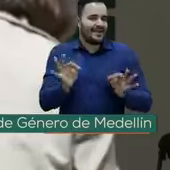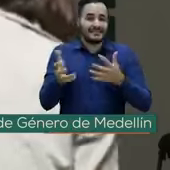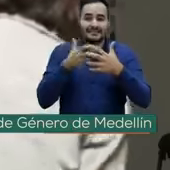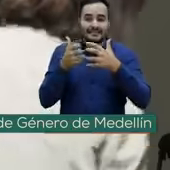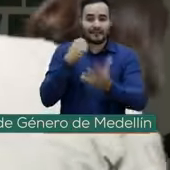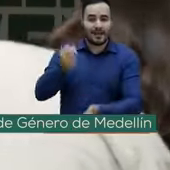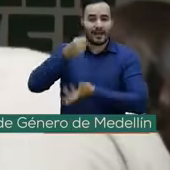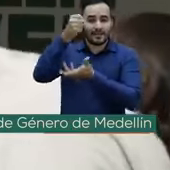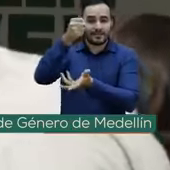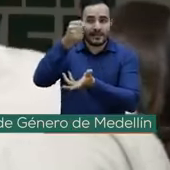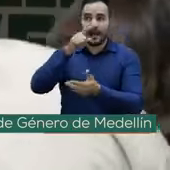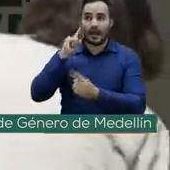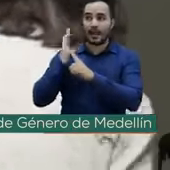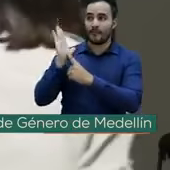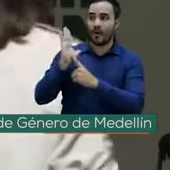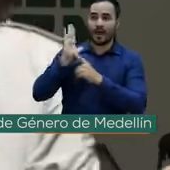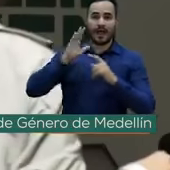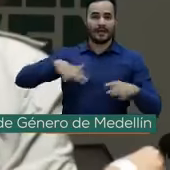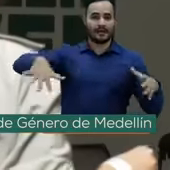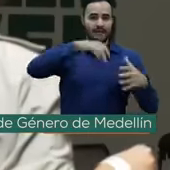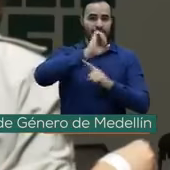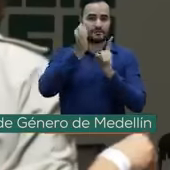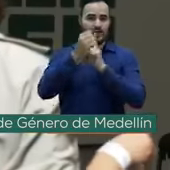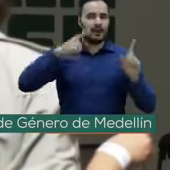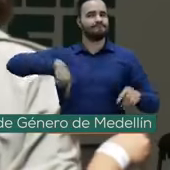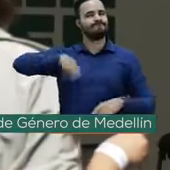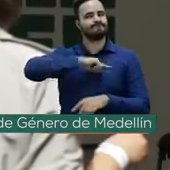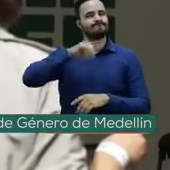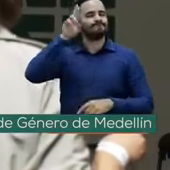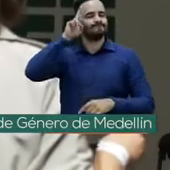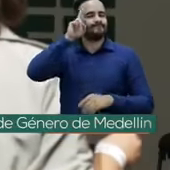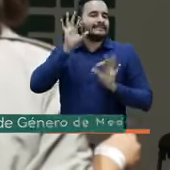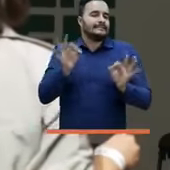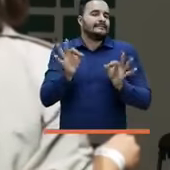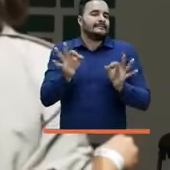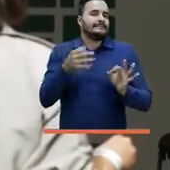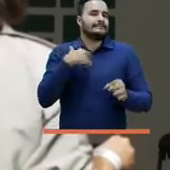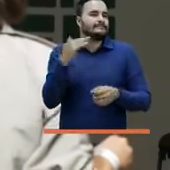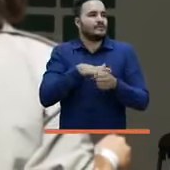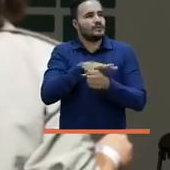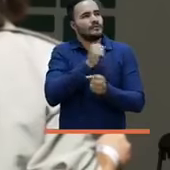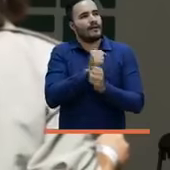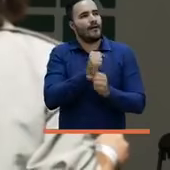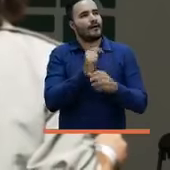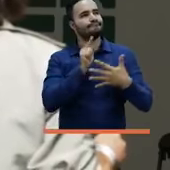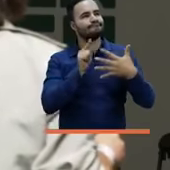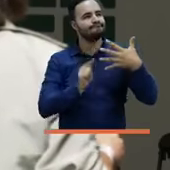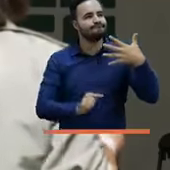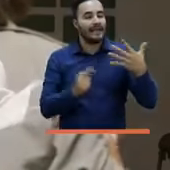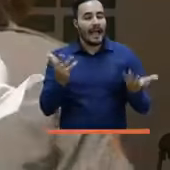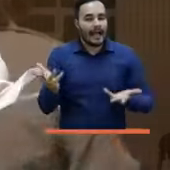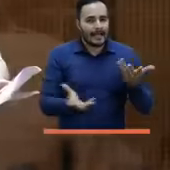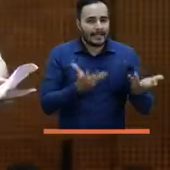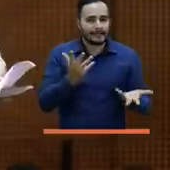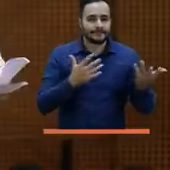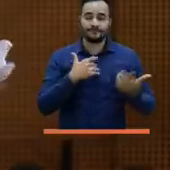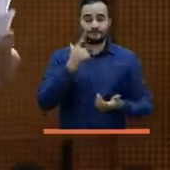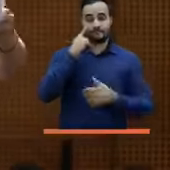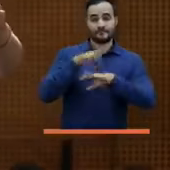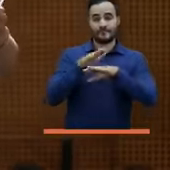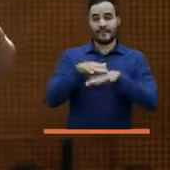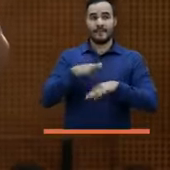implica que hayan unas condiciones laborales que digamos ponen una pregunta frente al concepto de trabajo